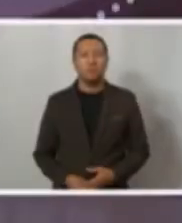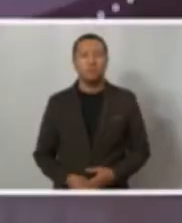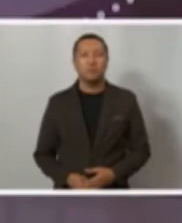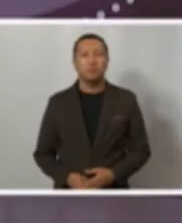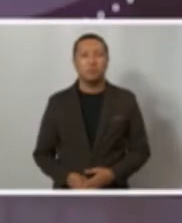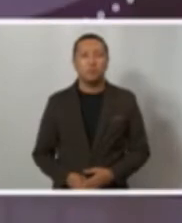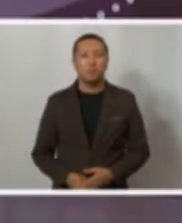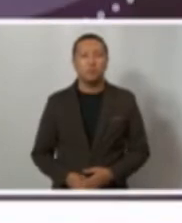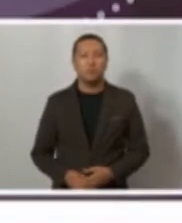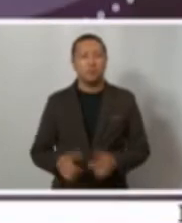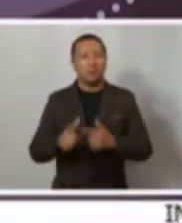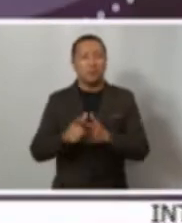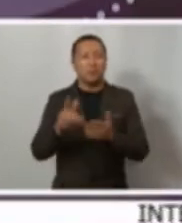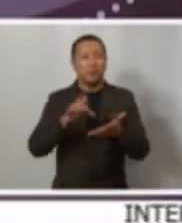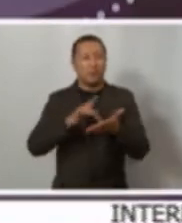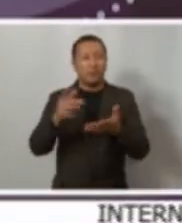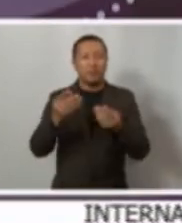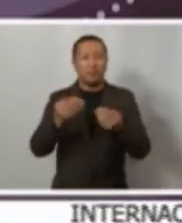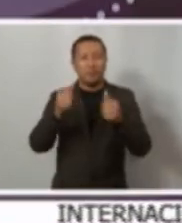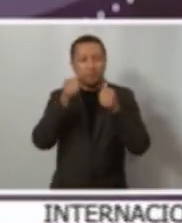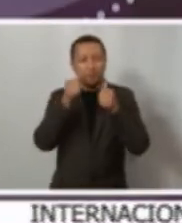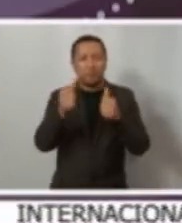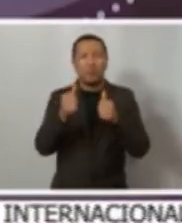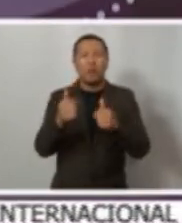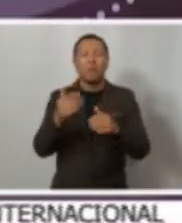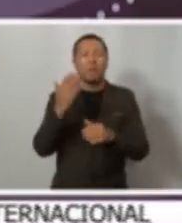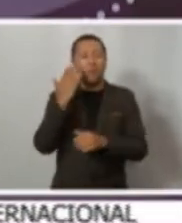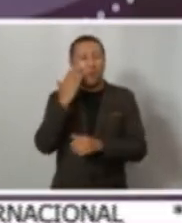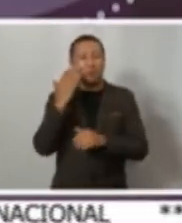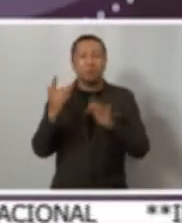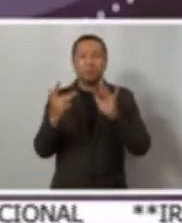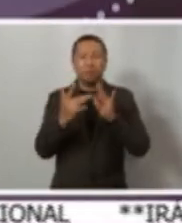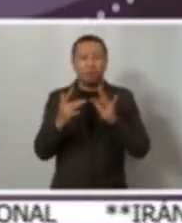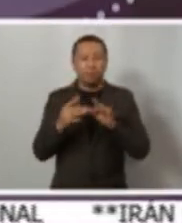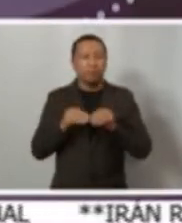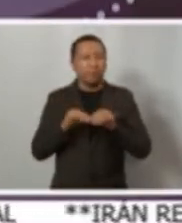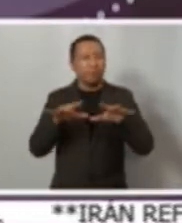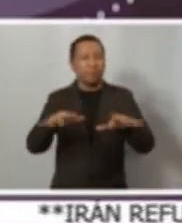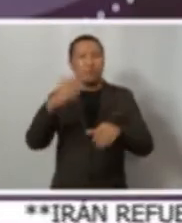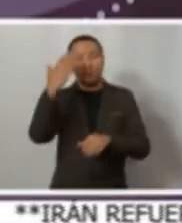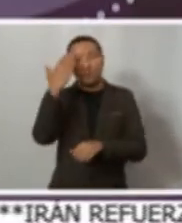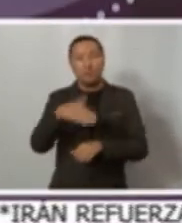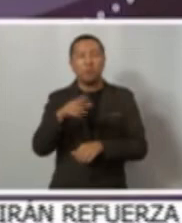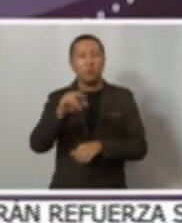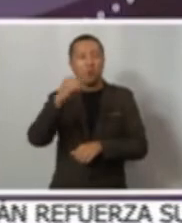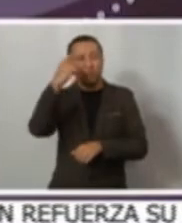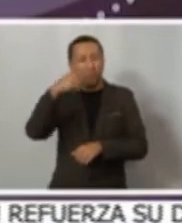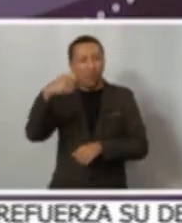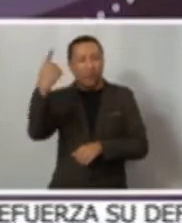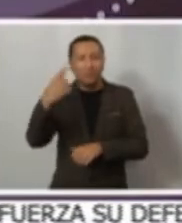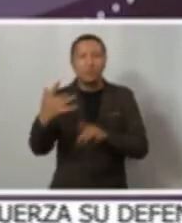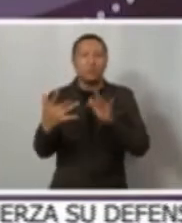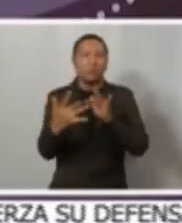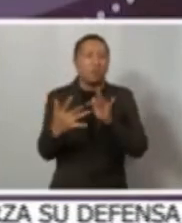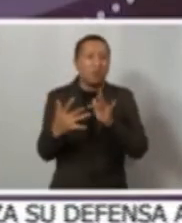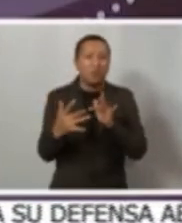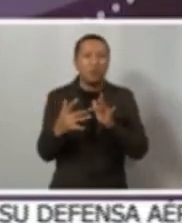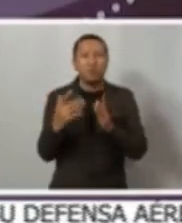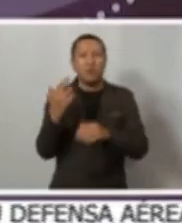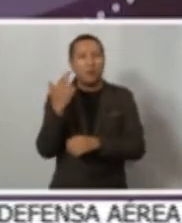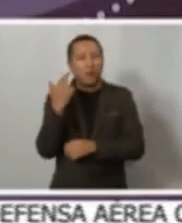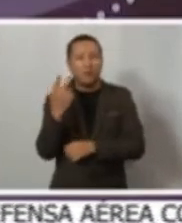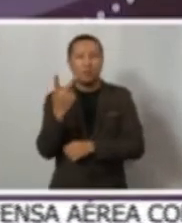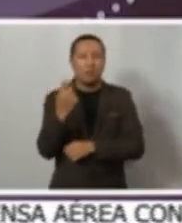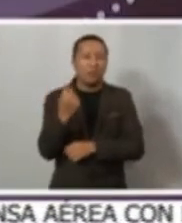Agradezco, continúo agradeciendo que nos siga a través de las redes sociales. Sé que ya no es tan sencillo poder contactarnos a lo mejor a través de la radio,